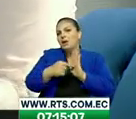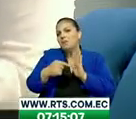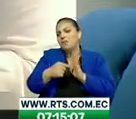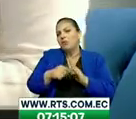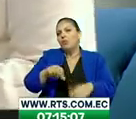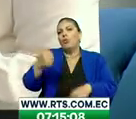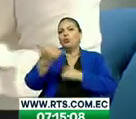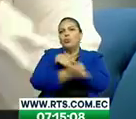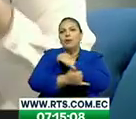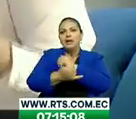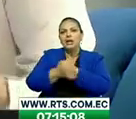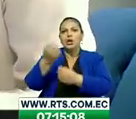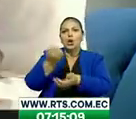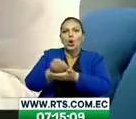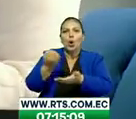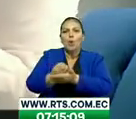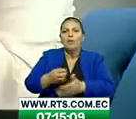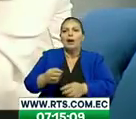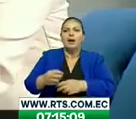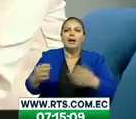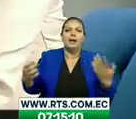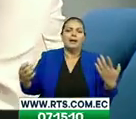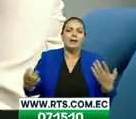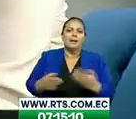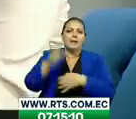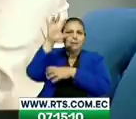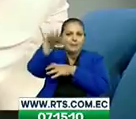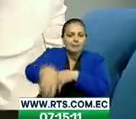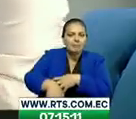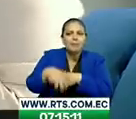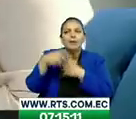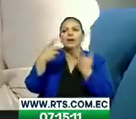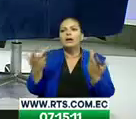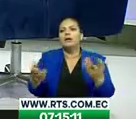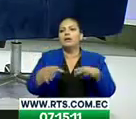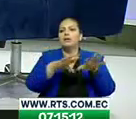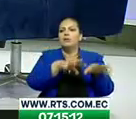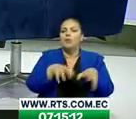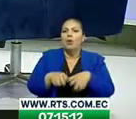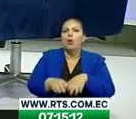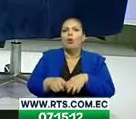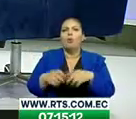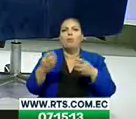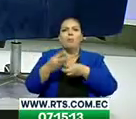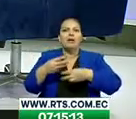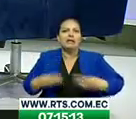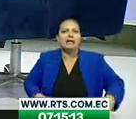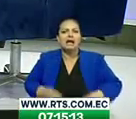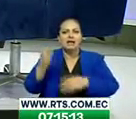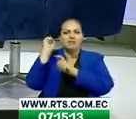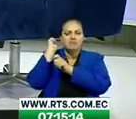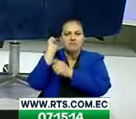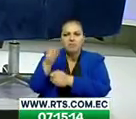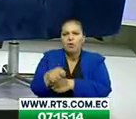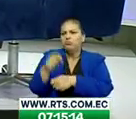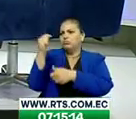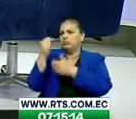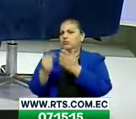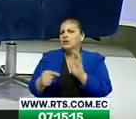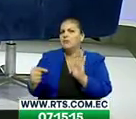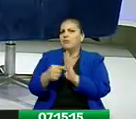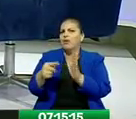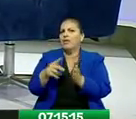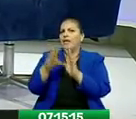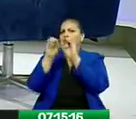prima, para maquinaria agrícola, para el sector de la industria y para el sector de la pesca. ¿Aquello no compensa realmente el impacto que van a tener las reformas? Hay que